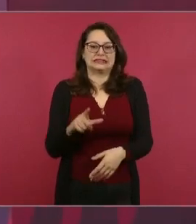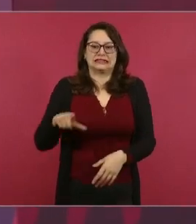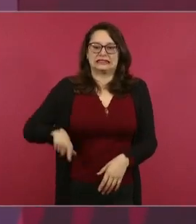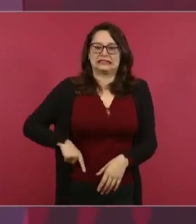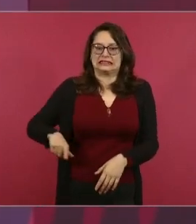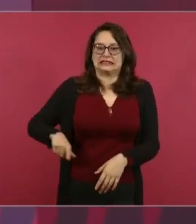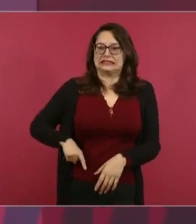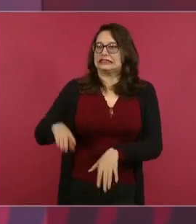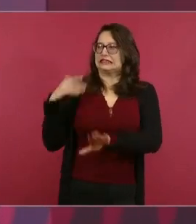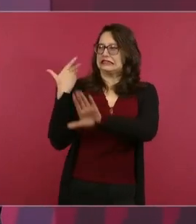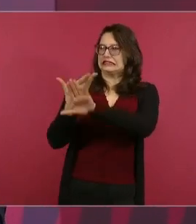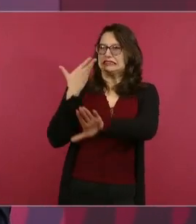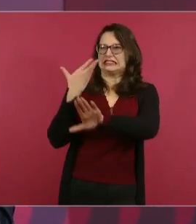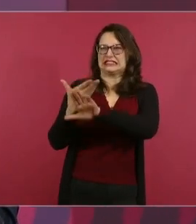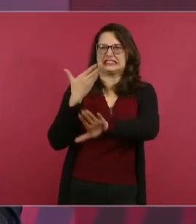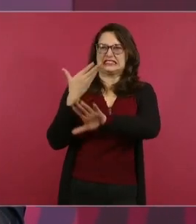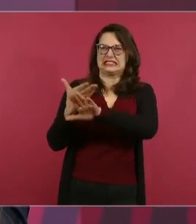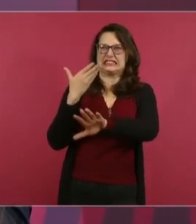gobierno,